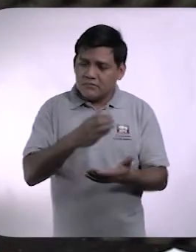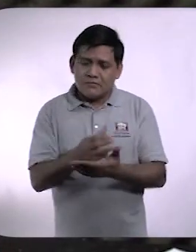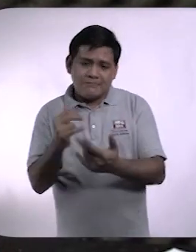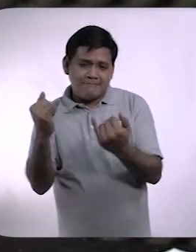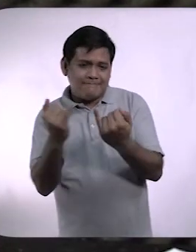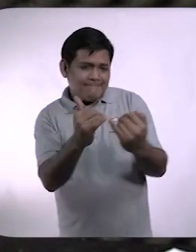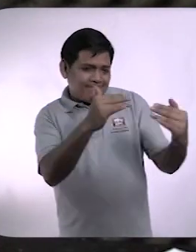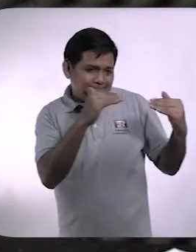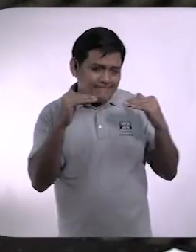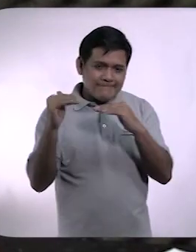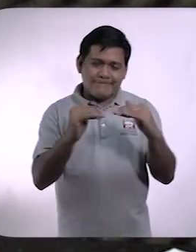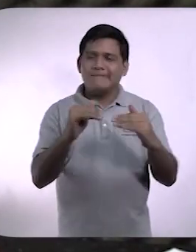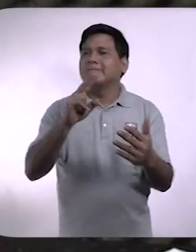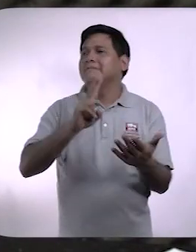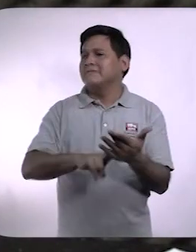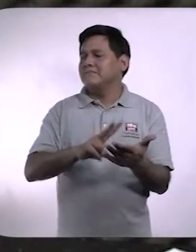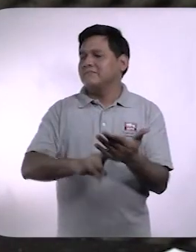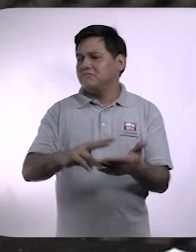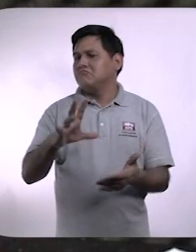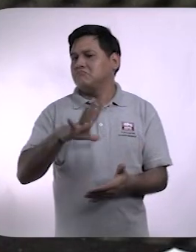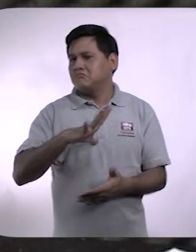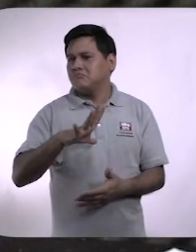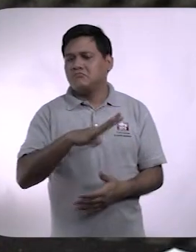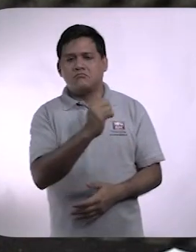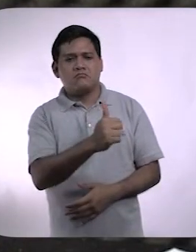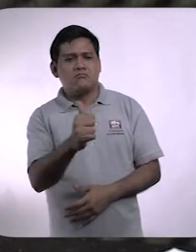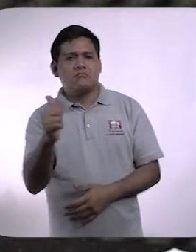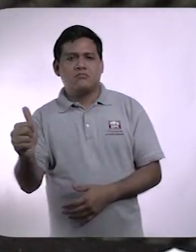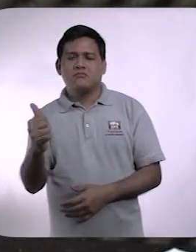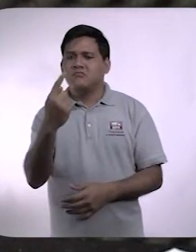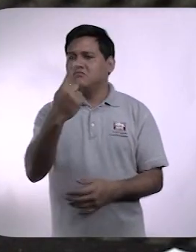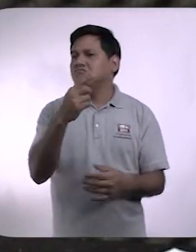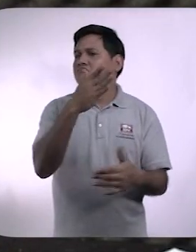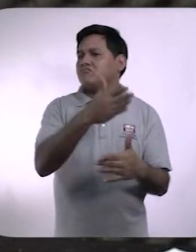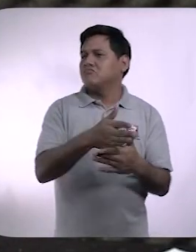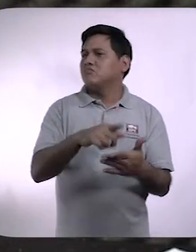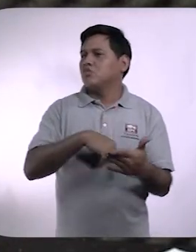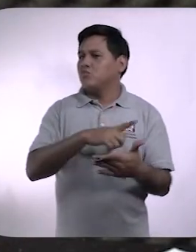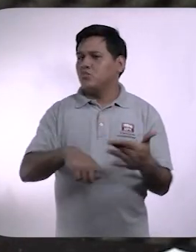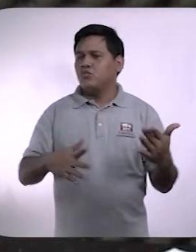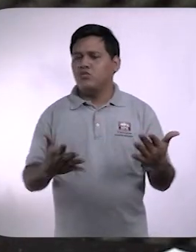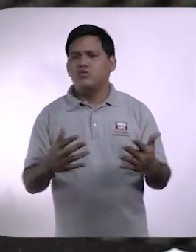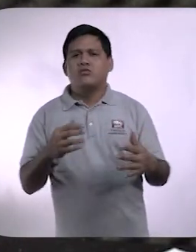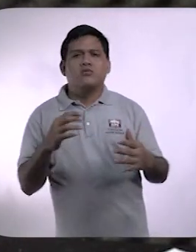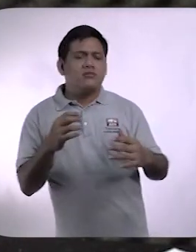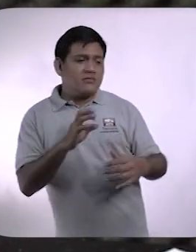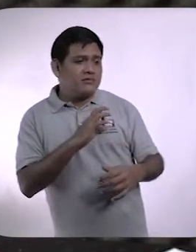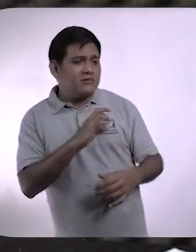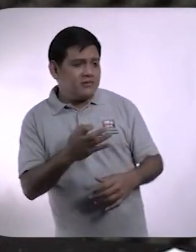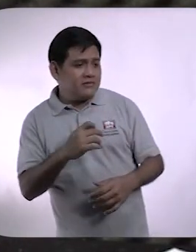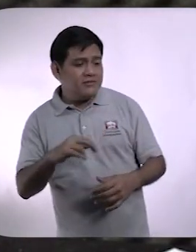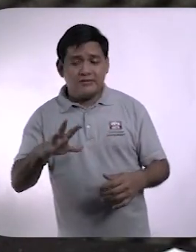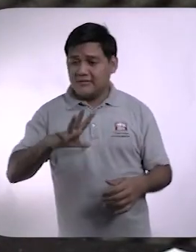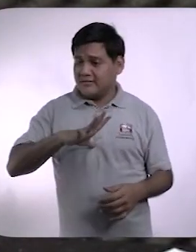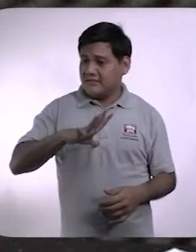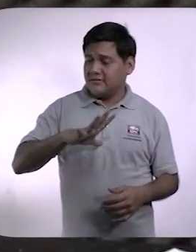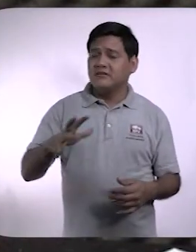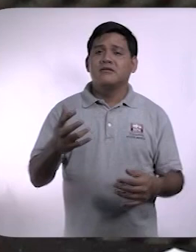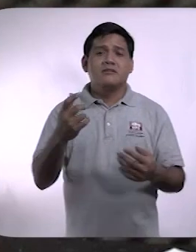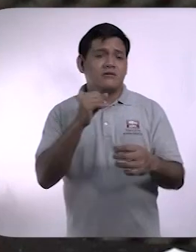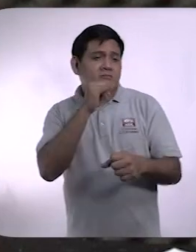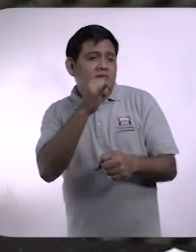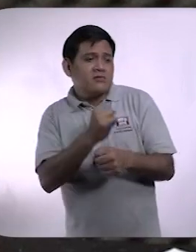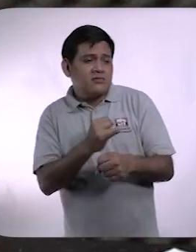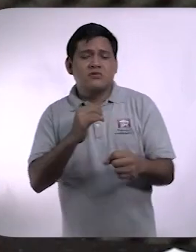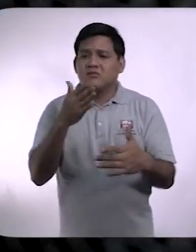todos tienen el mismo valor porque es un voto, cada persona tiene esa oportunidad de irse a manifestar a